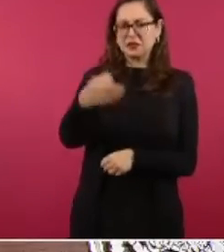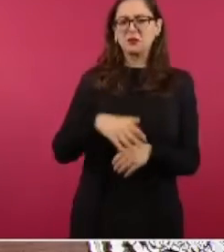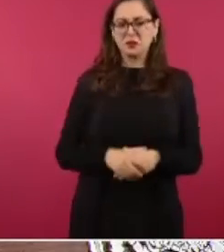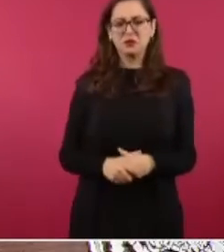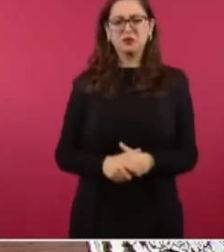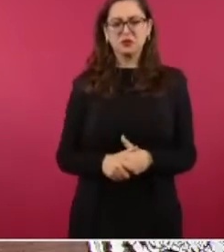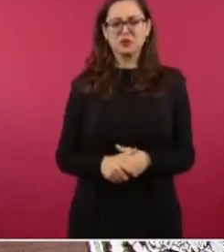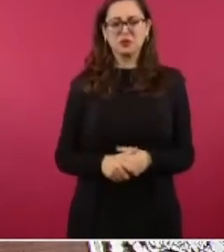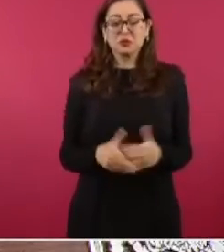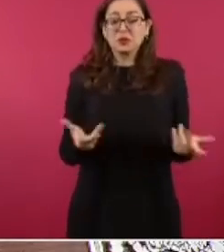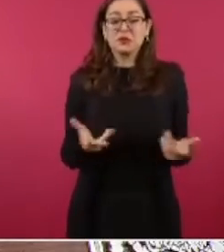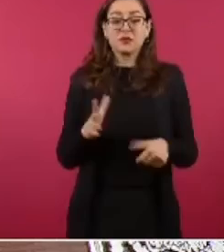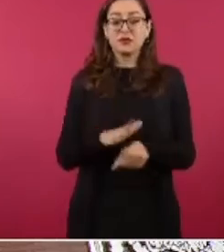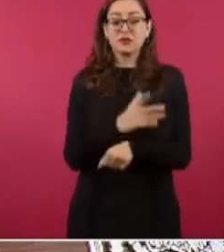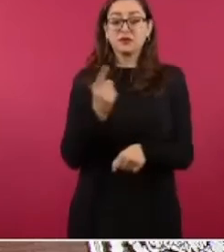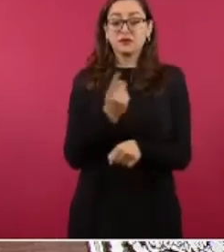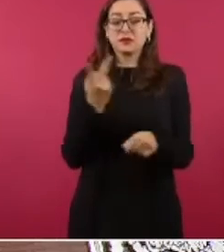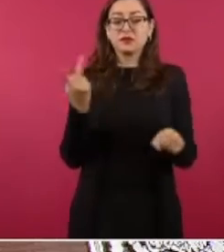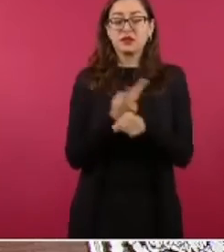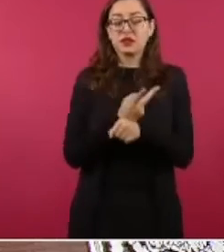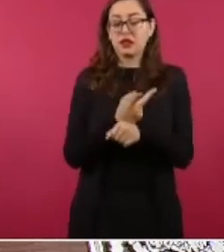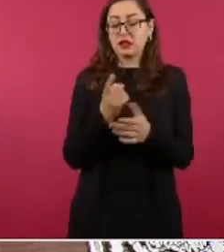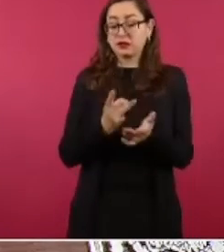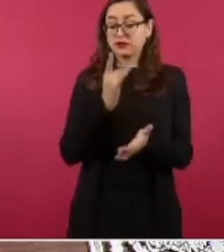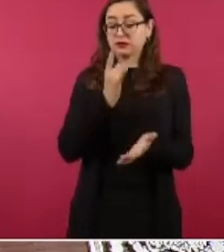de las corporaciones,